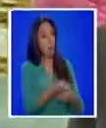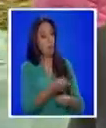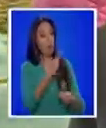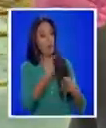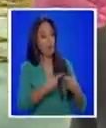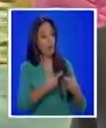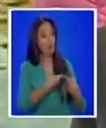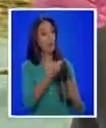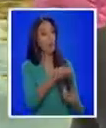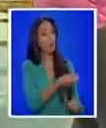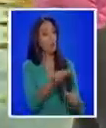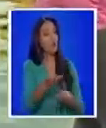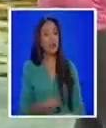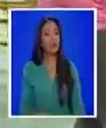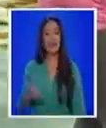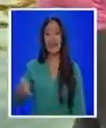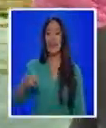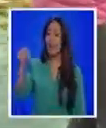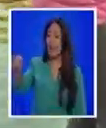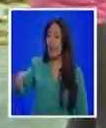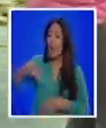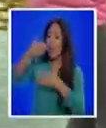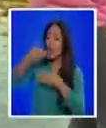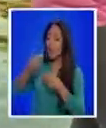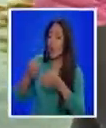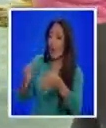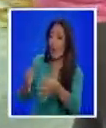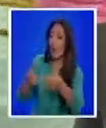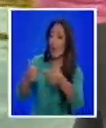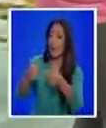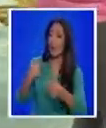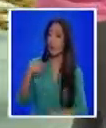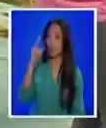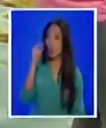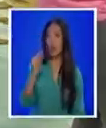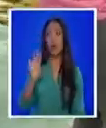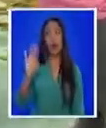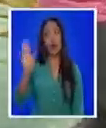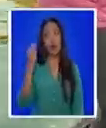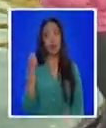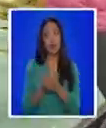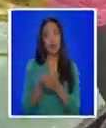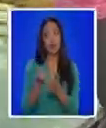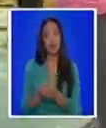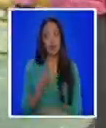de tronquito. Es un caldo de bola, tiene que hacer caldito de bagre. Si no, ahí está el pepo, pues para cuando yo llegue.